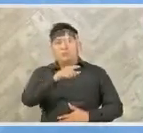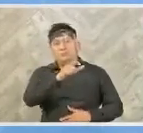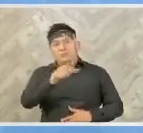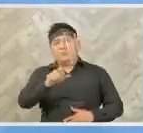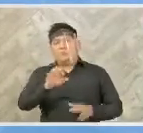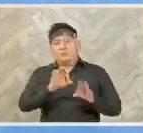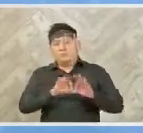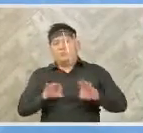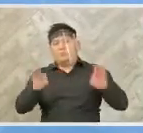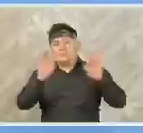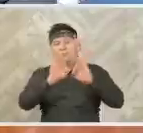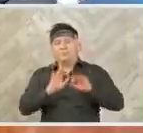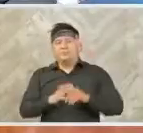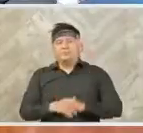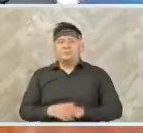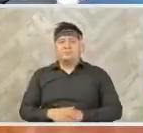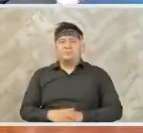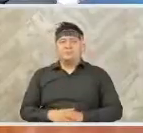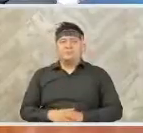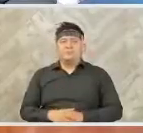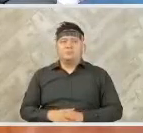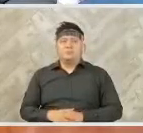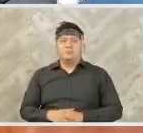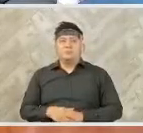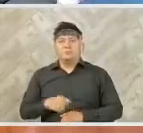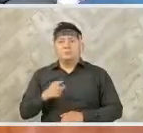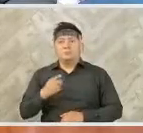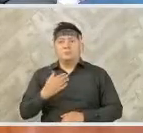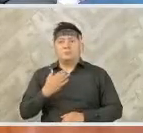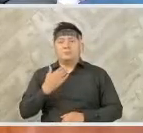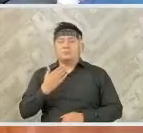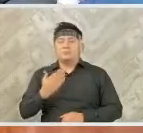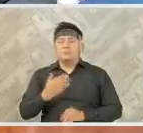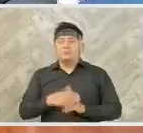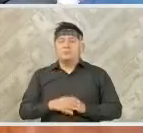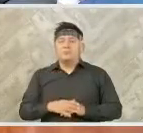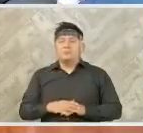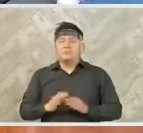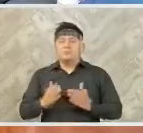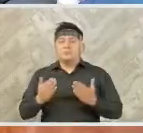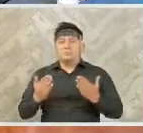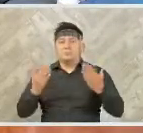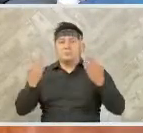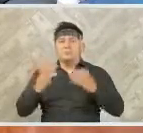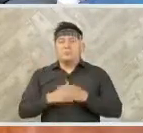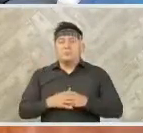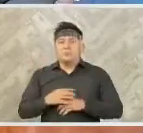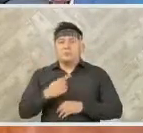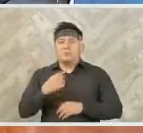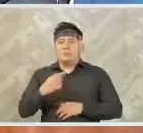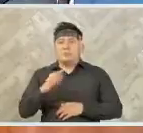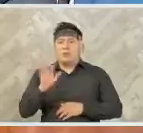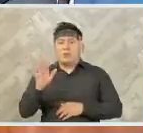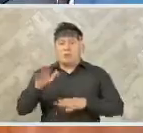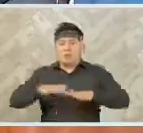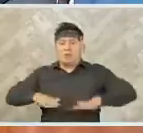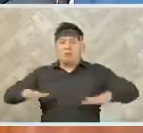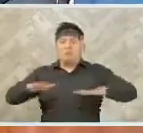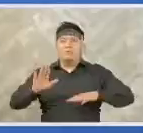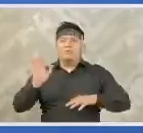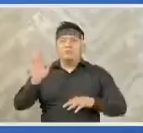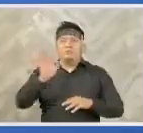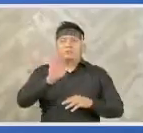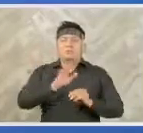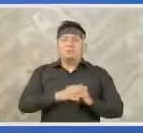no es posible. Muy bien, gracias Sergio. Como lo manifestamos ayer, este espacio es de ustedes, todos